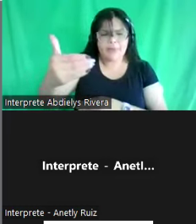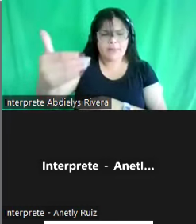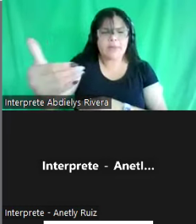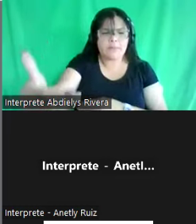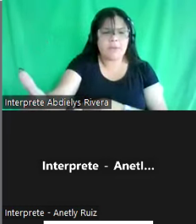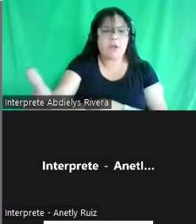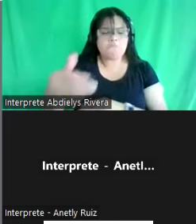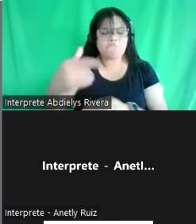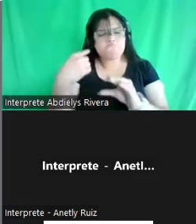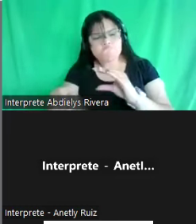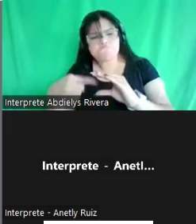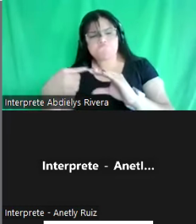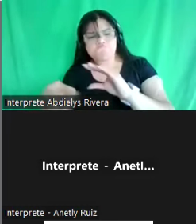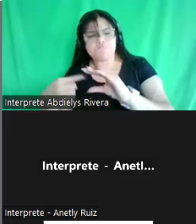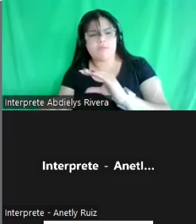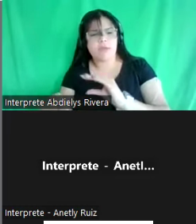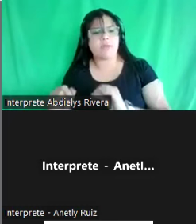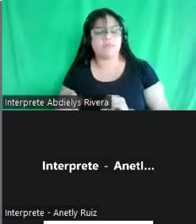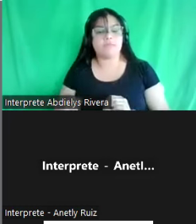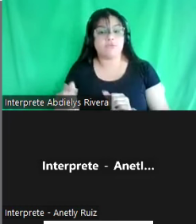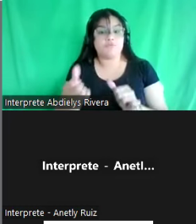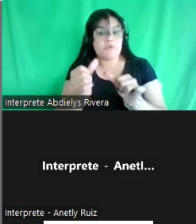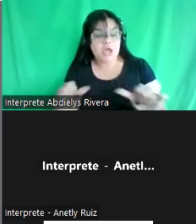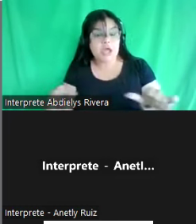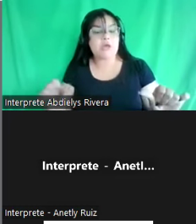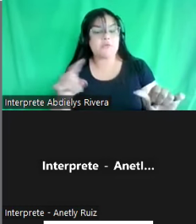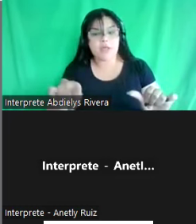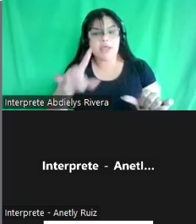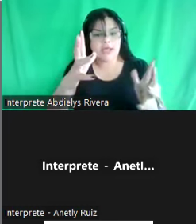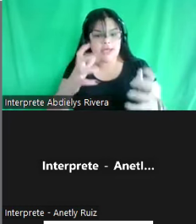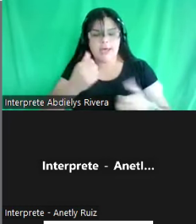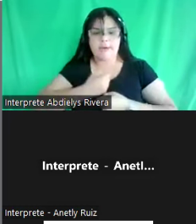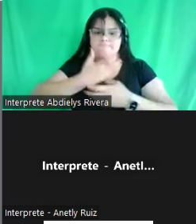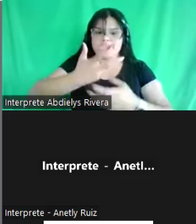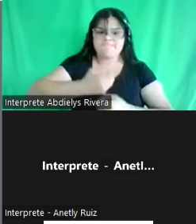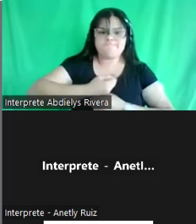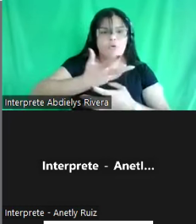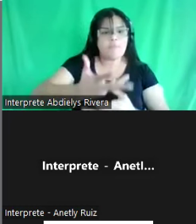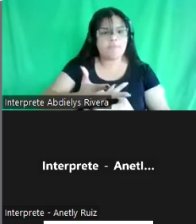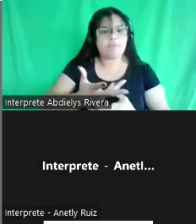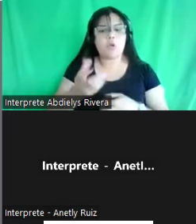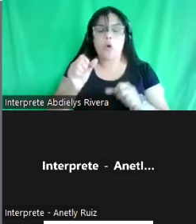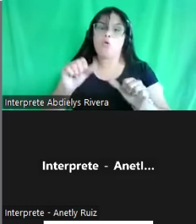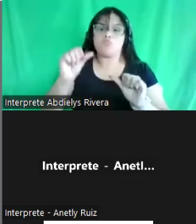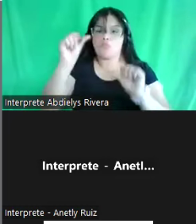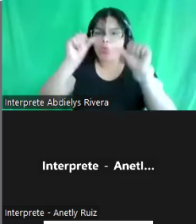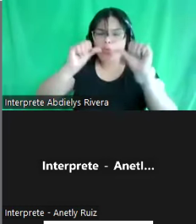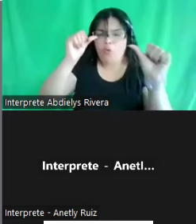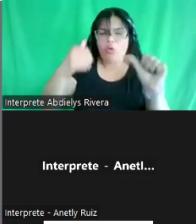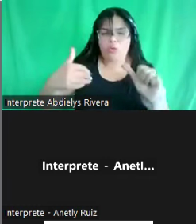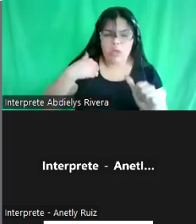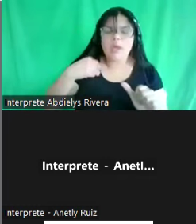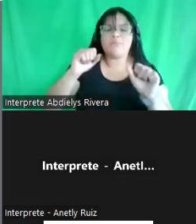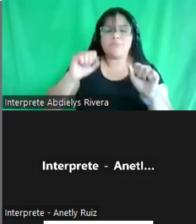la situación o el caso que quieren compartir y que quieren aclarar dudas sobre este particular. Así